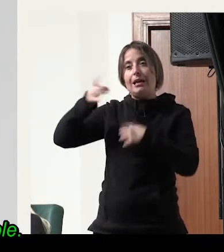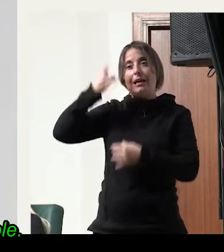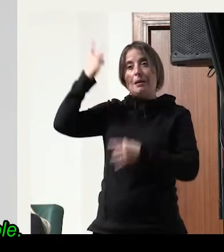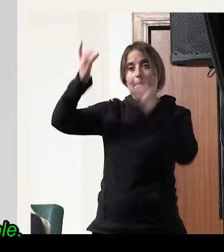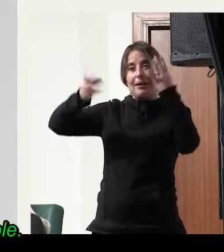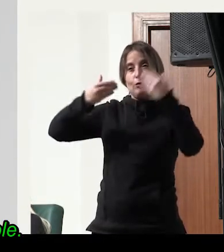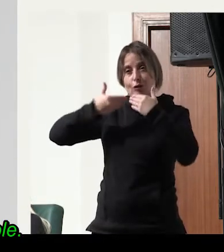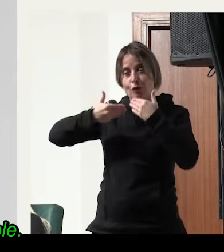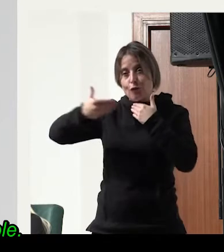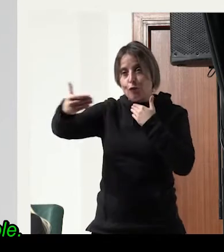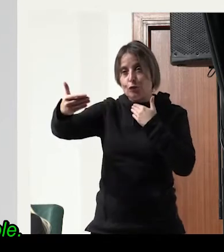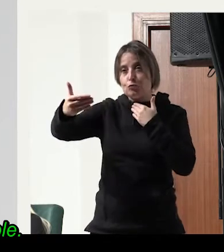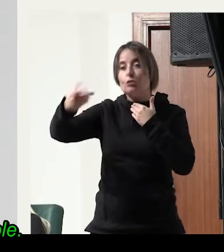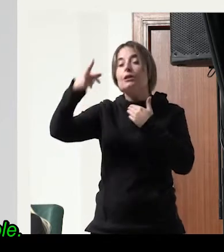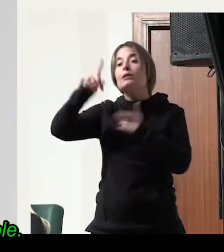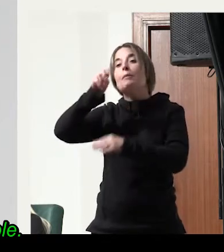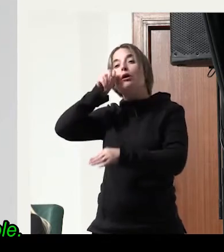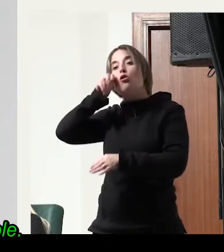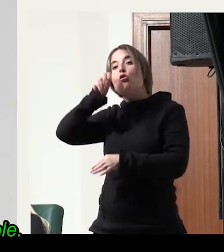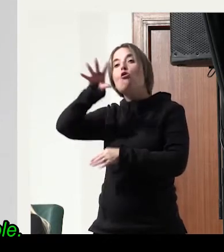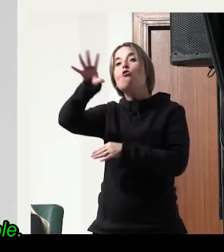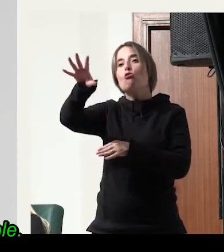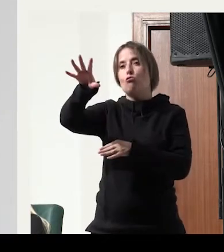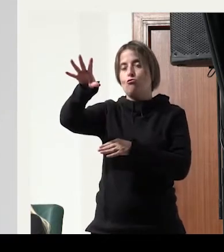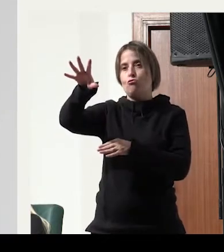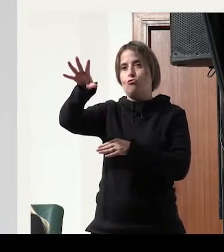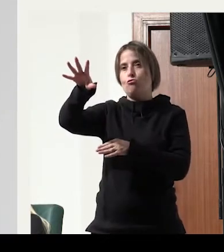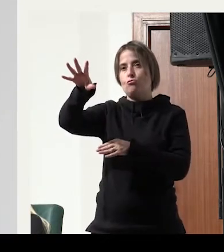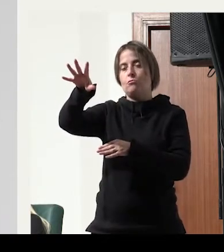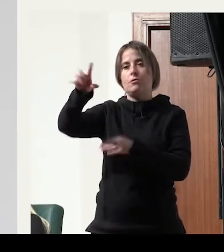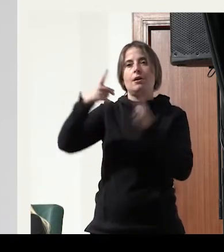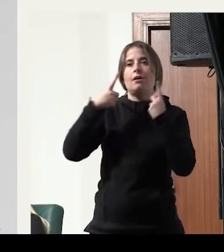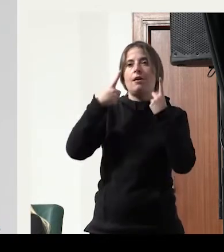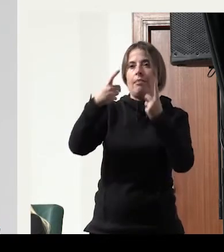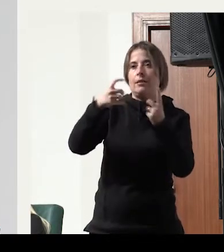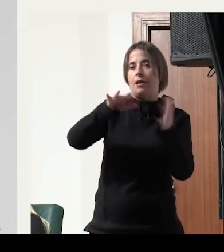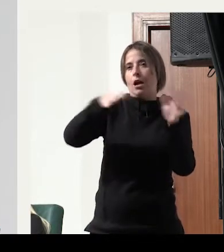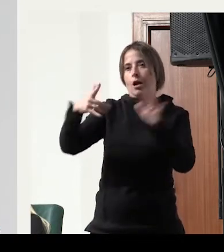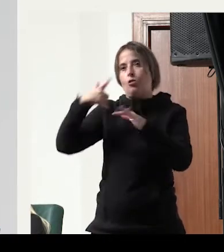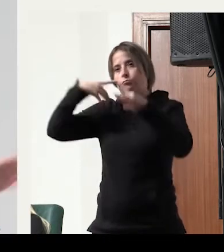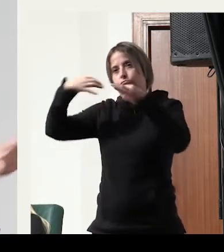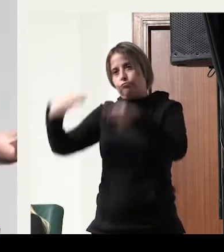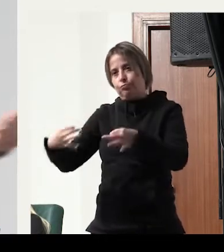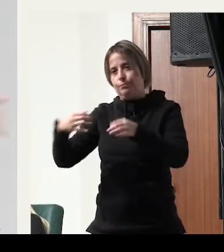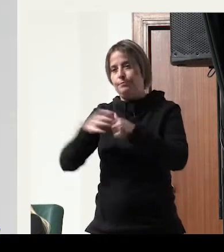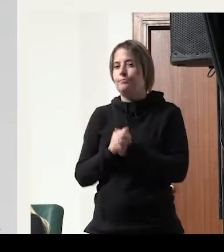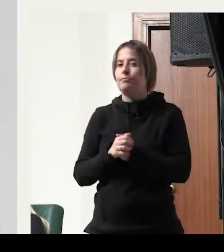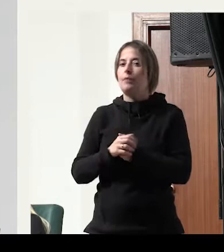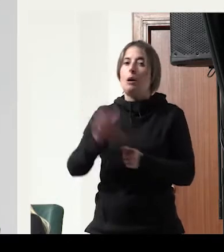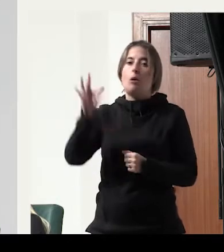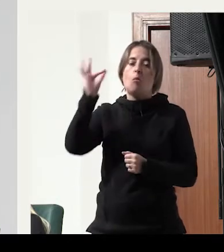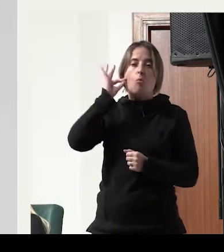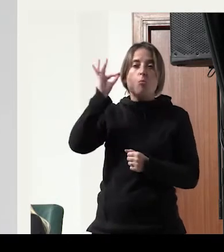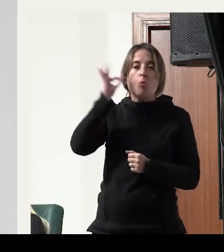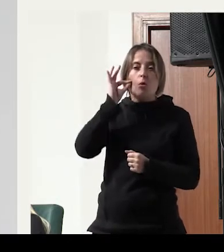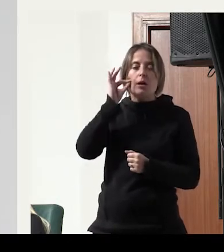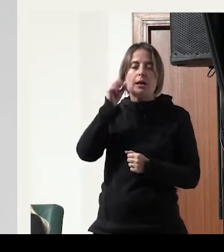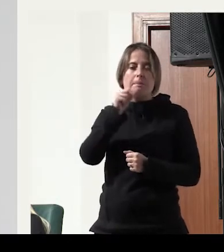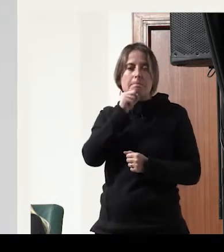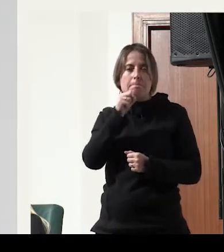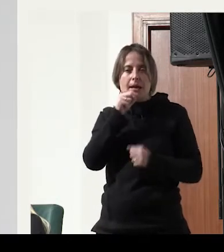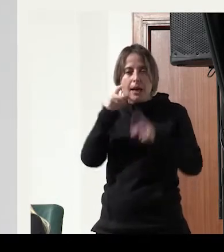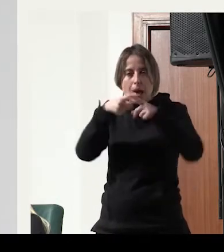el tránsito de lo posible a lo imprescindible. La mujer vieja, sentada en una esquina de la plaza,